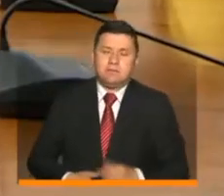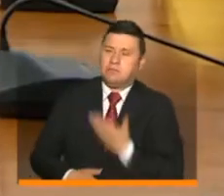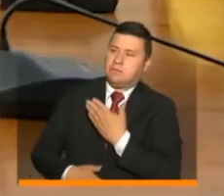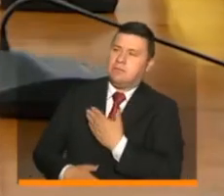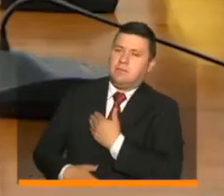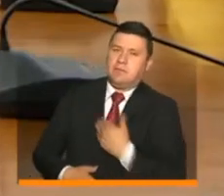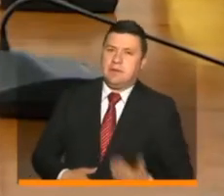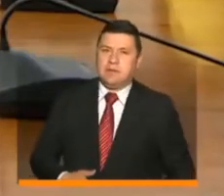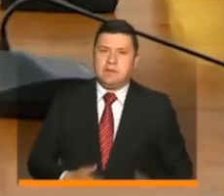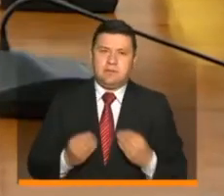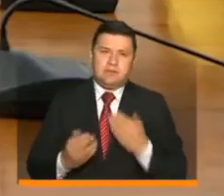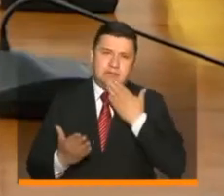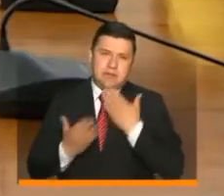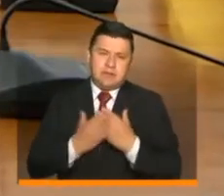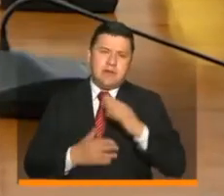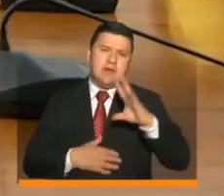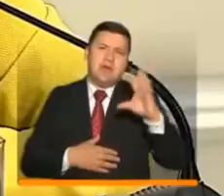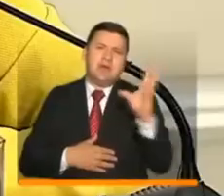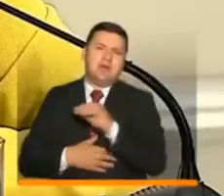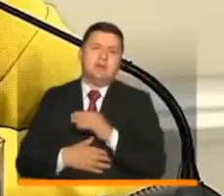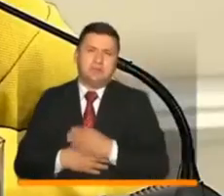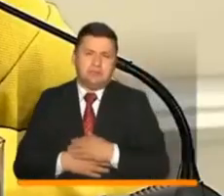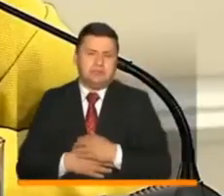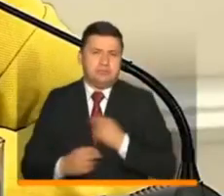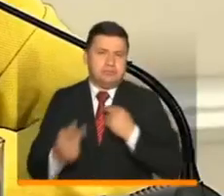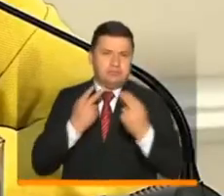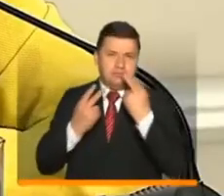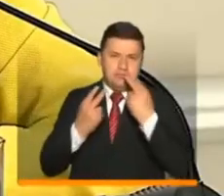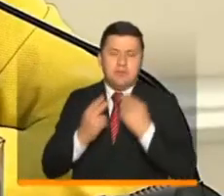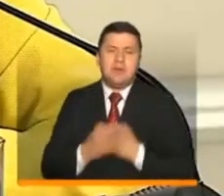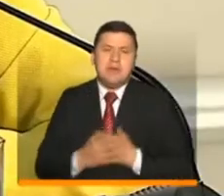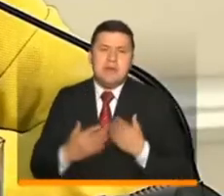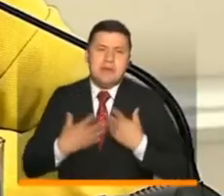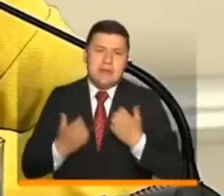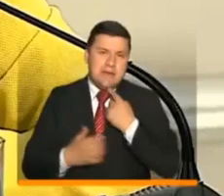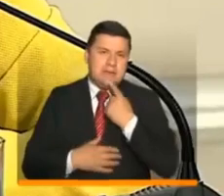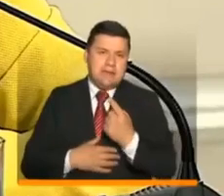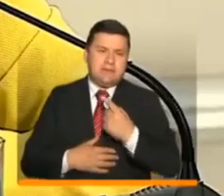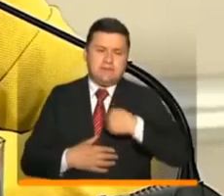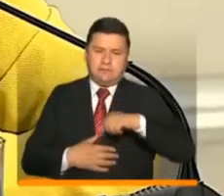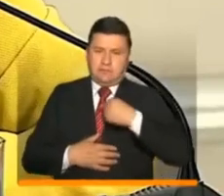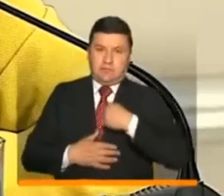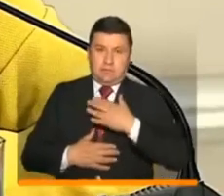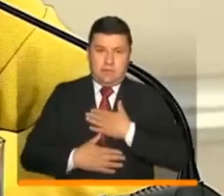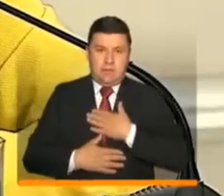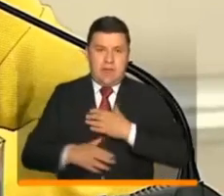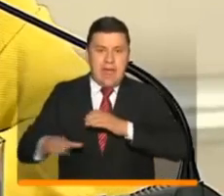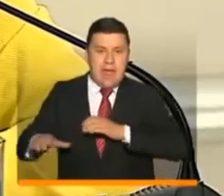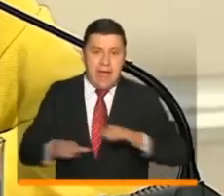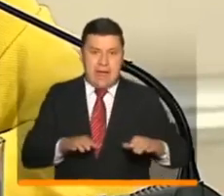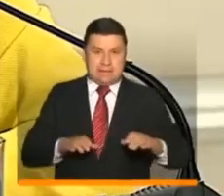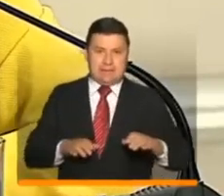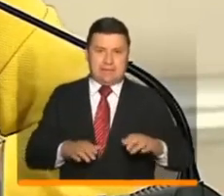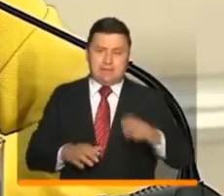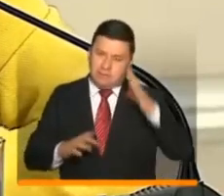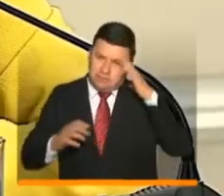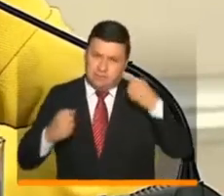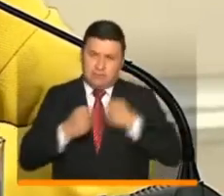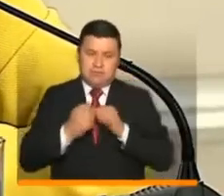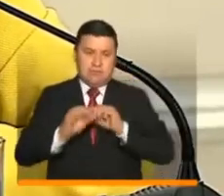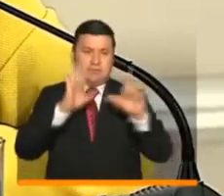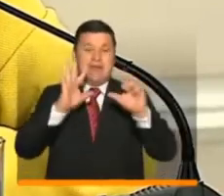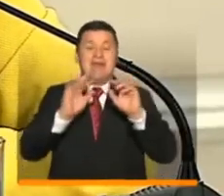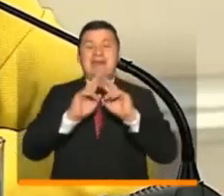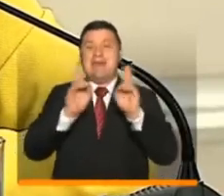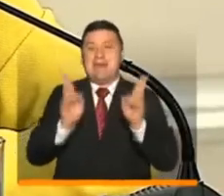Presidente, muchísimas gracias a todos los que nos están viendo. Quiero decir que nosotros, como una acción del pacto digital que